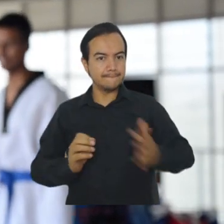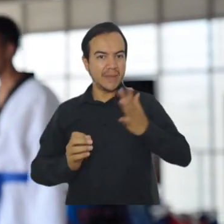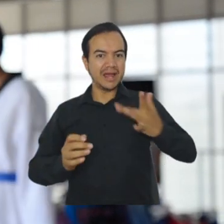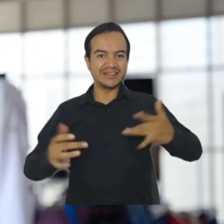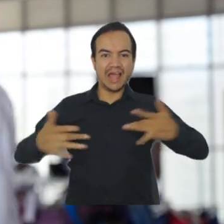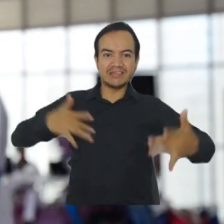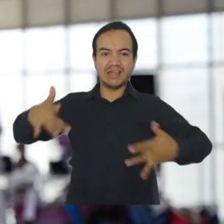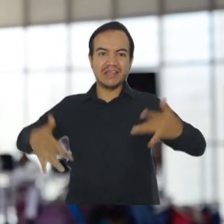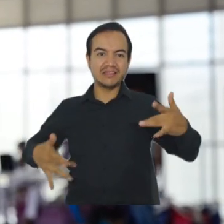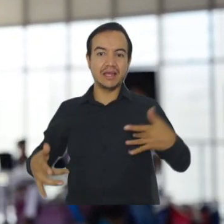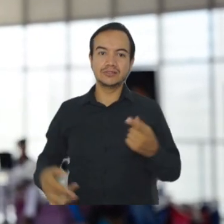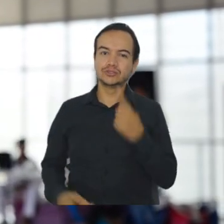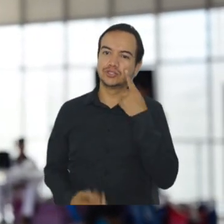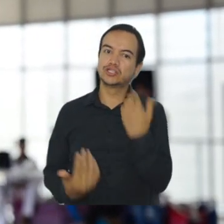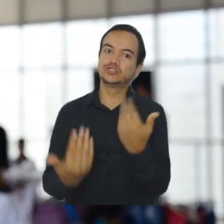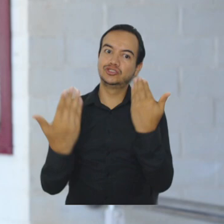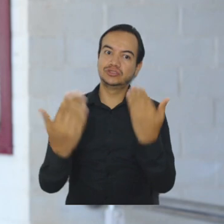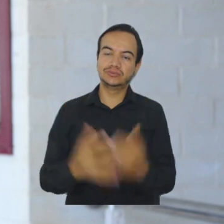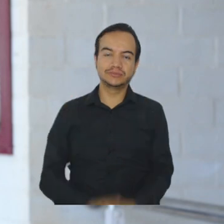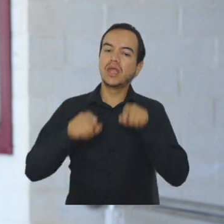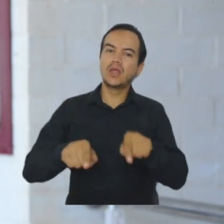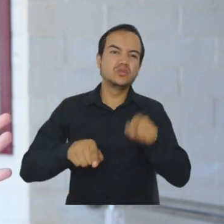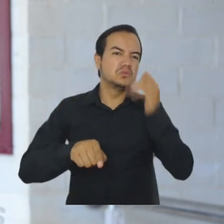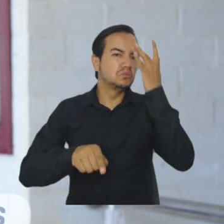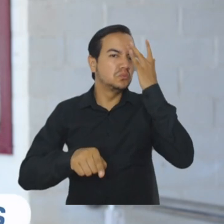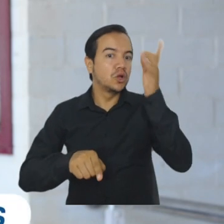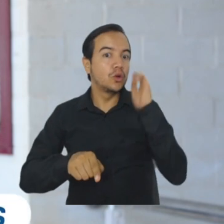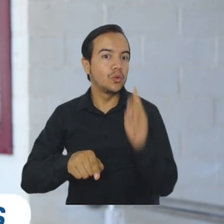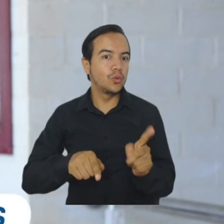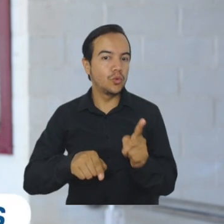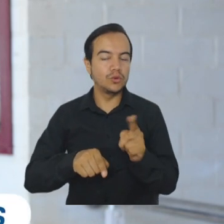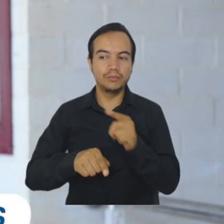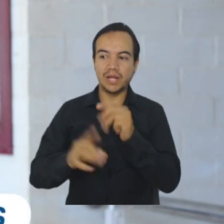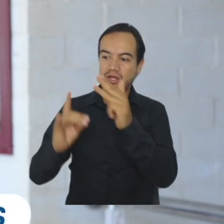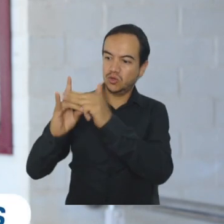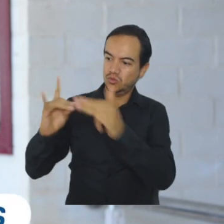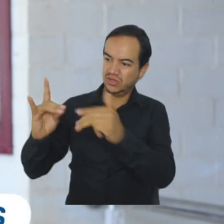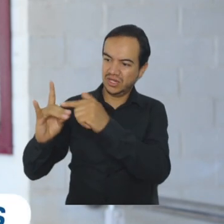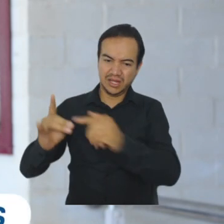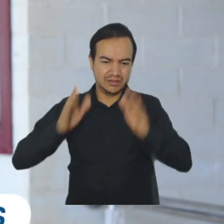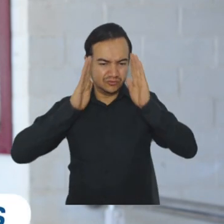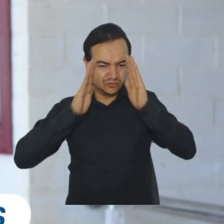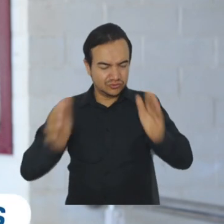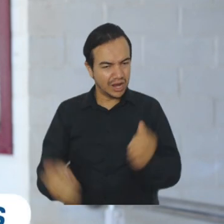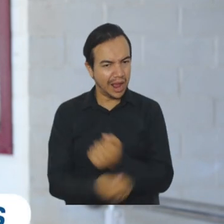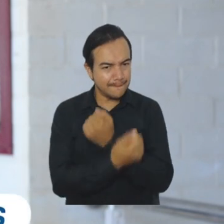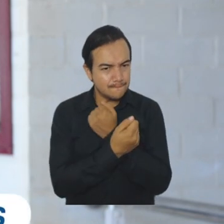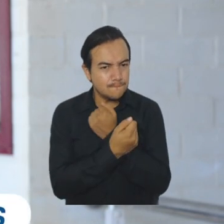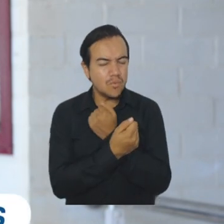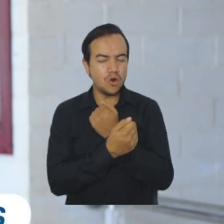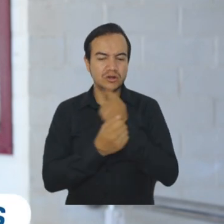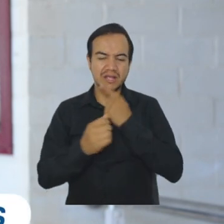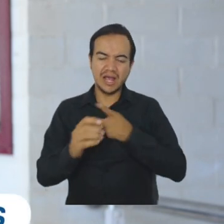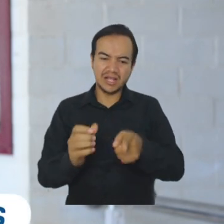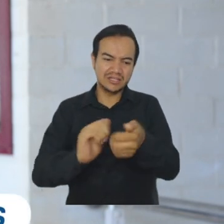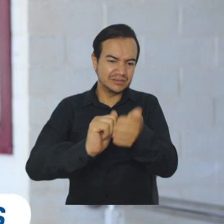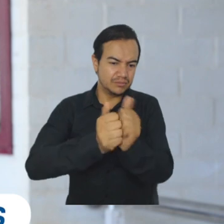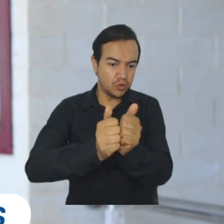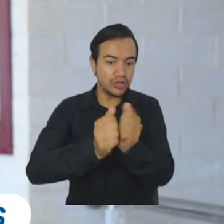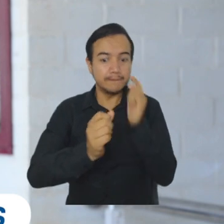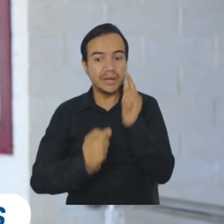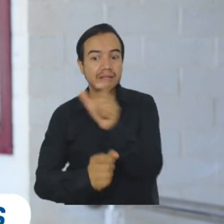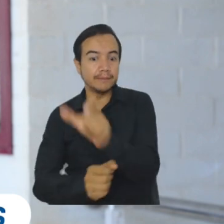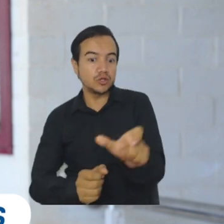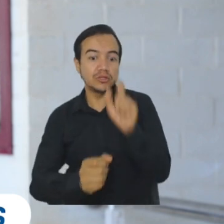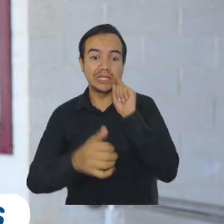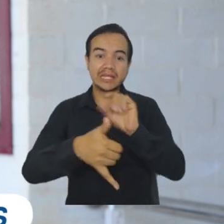recontraimportante para este efecto. Y todo esto es el resultado de ese cariño y amor que la universidad tiene por el deporte y poder